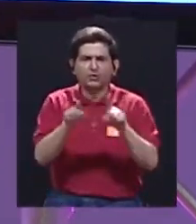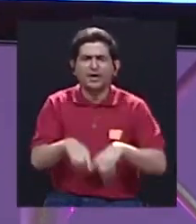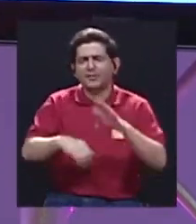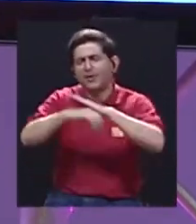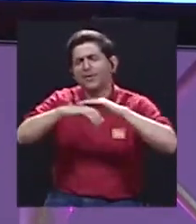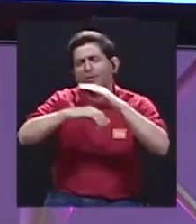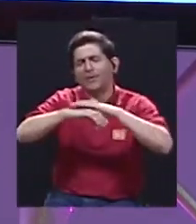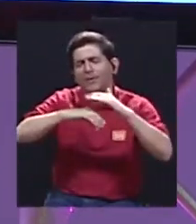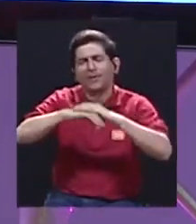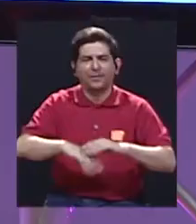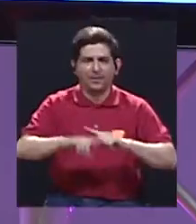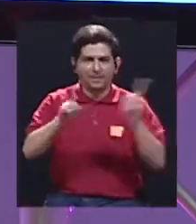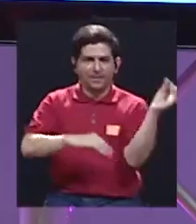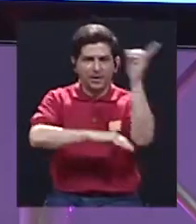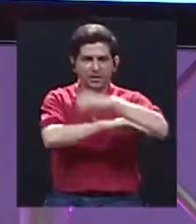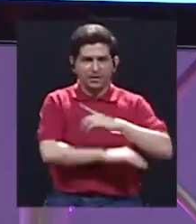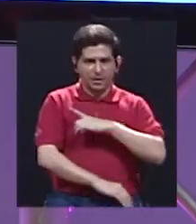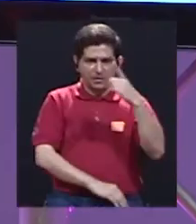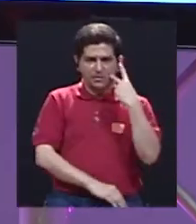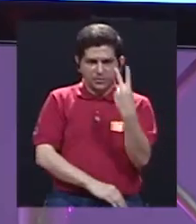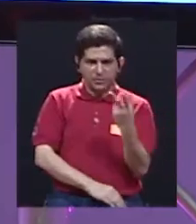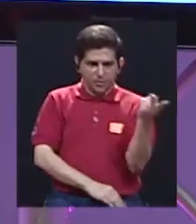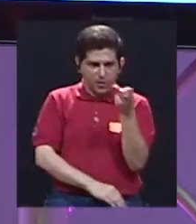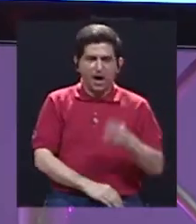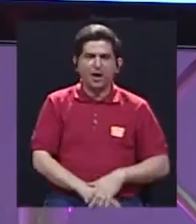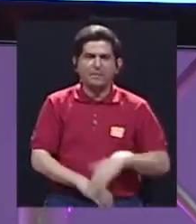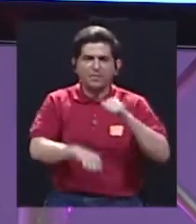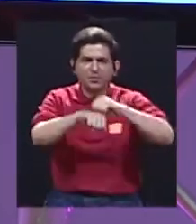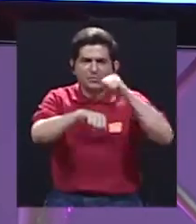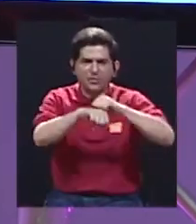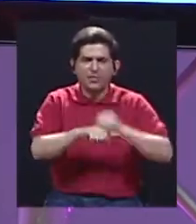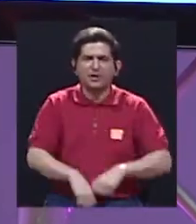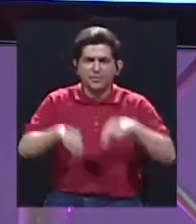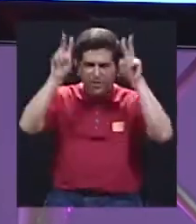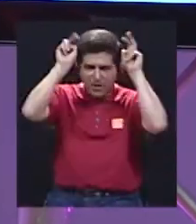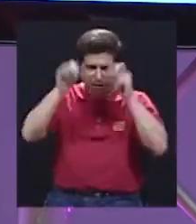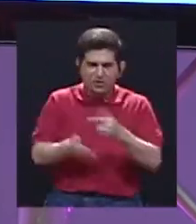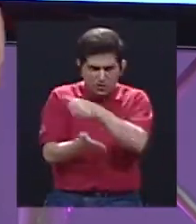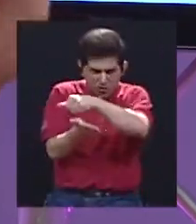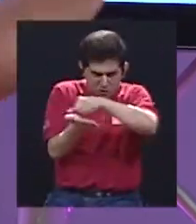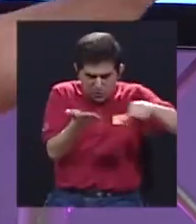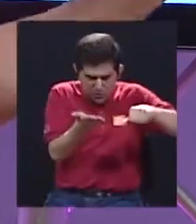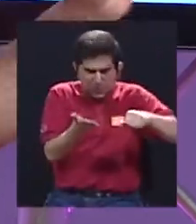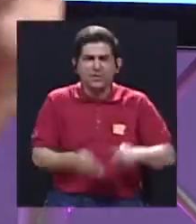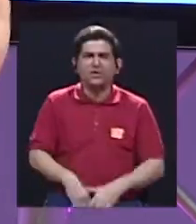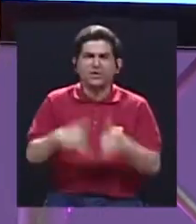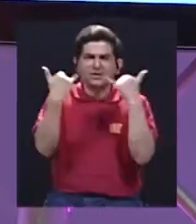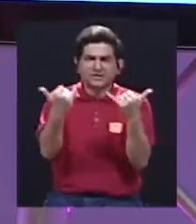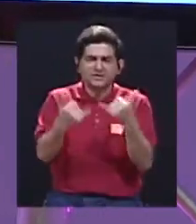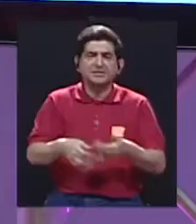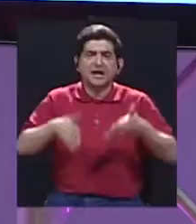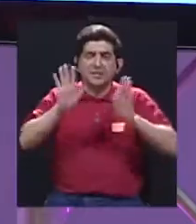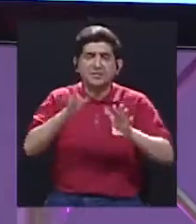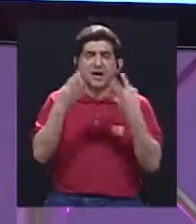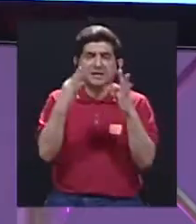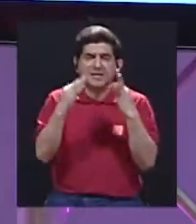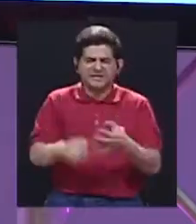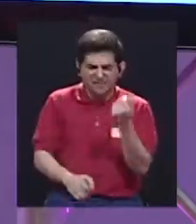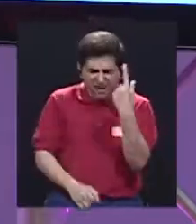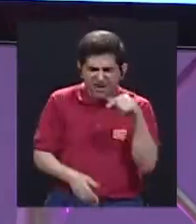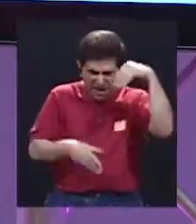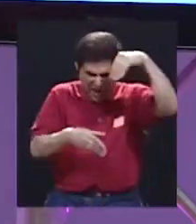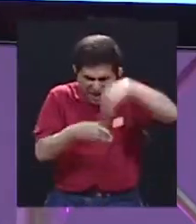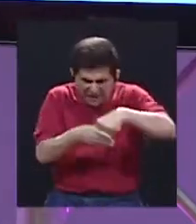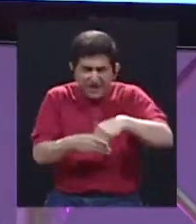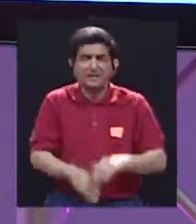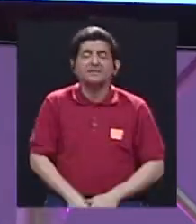acariciaban pero el día que dios vio adán y eva' encima de una piedra con un conejito rasgado por la mitad despatarrado mientras adam intentaba entender